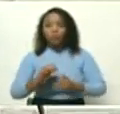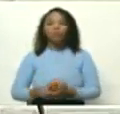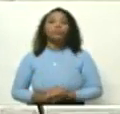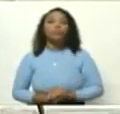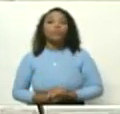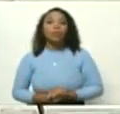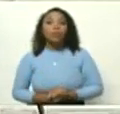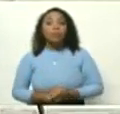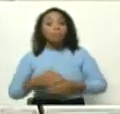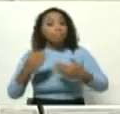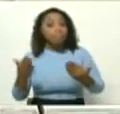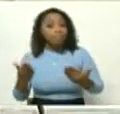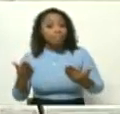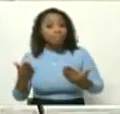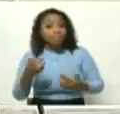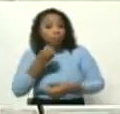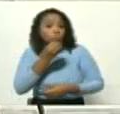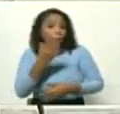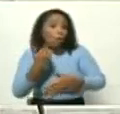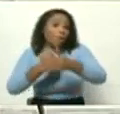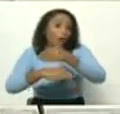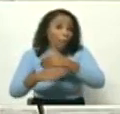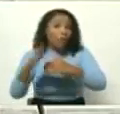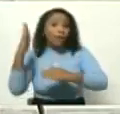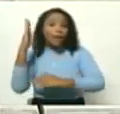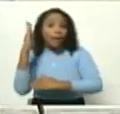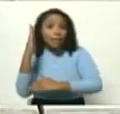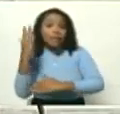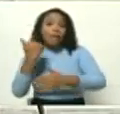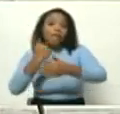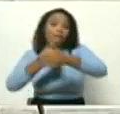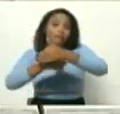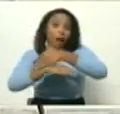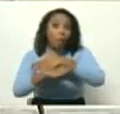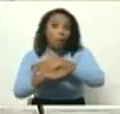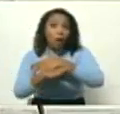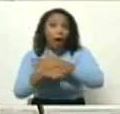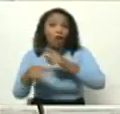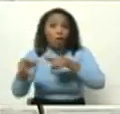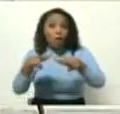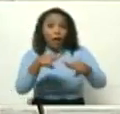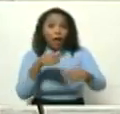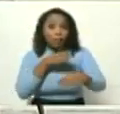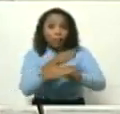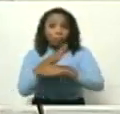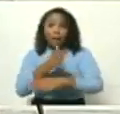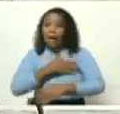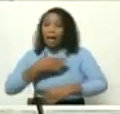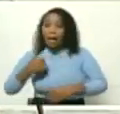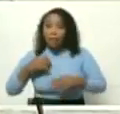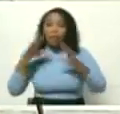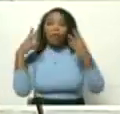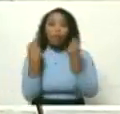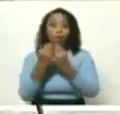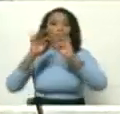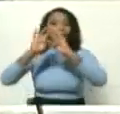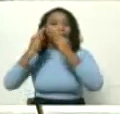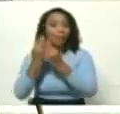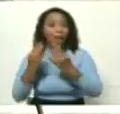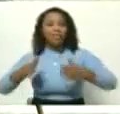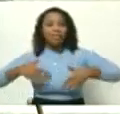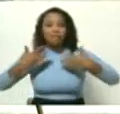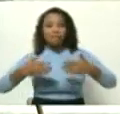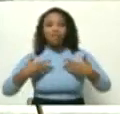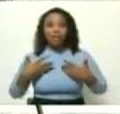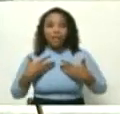bioseguridad, que, bueno, vayamos a la iglesia, vayamos a los sitios que querramos con la familia, disfrutar en familia,